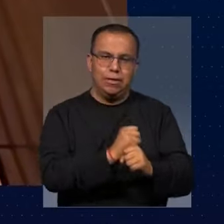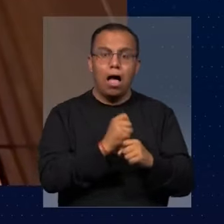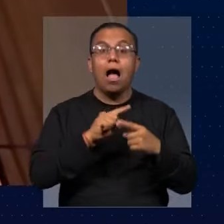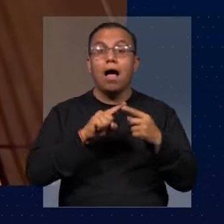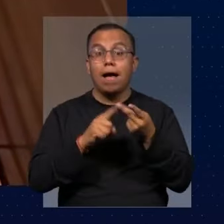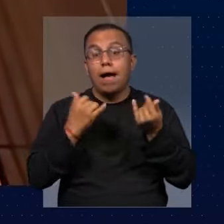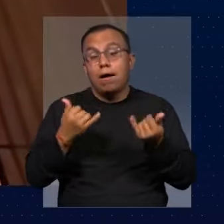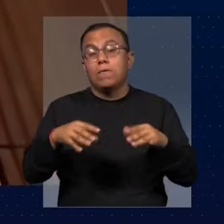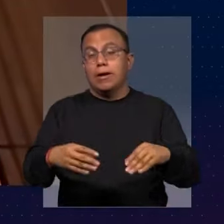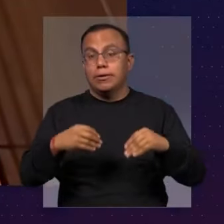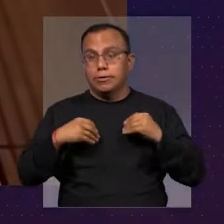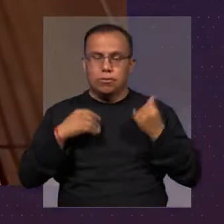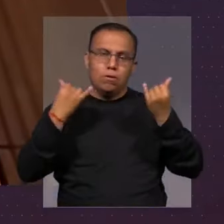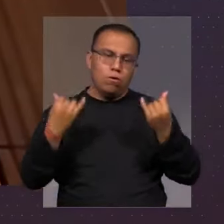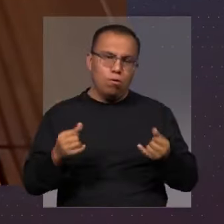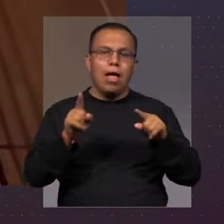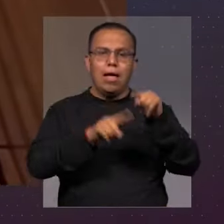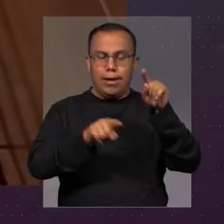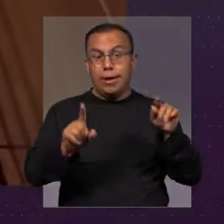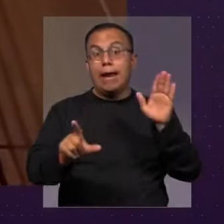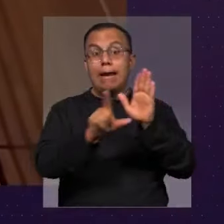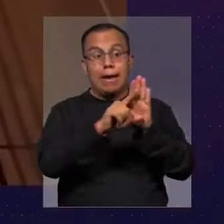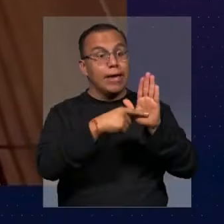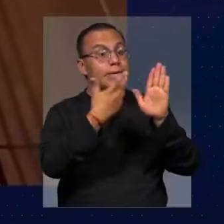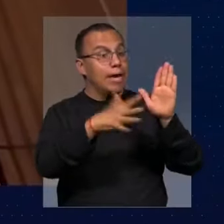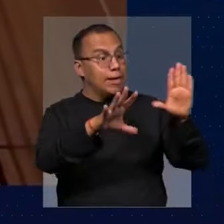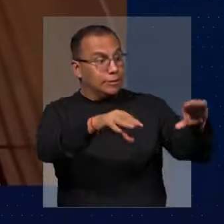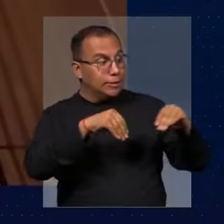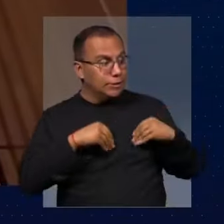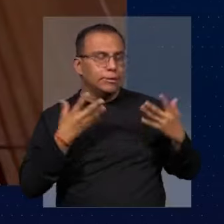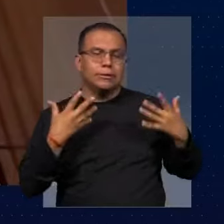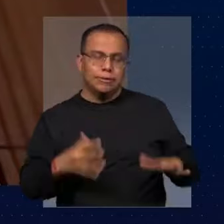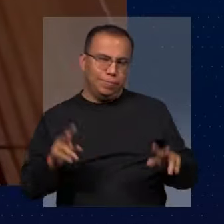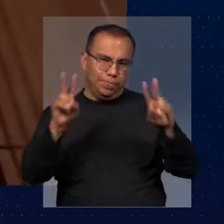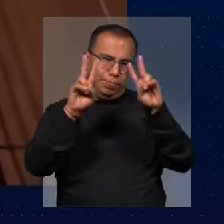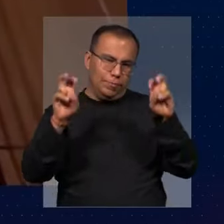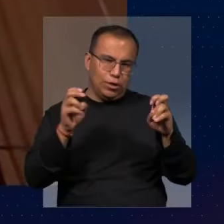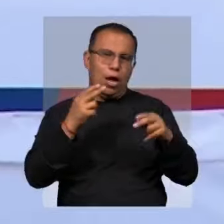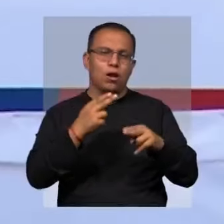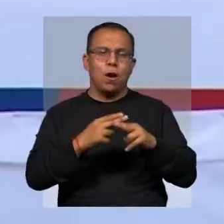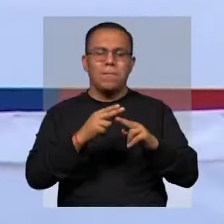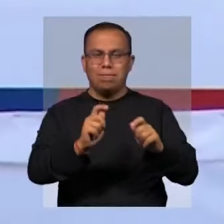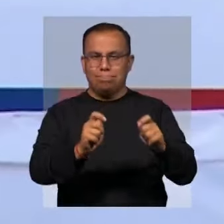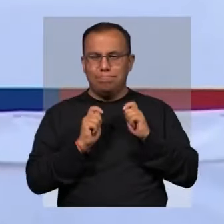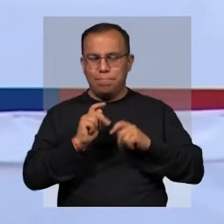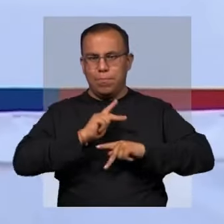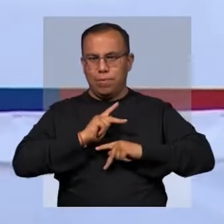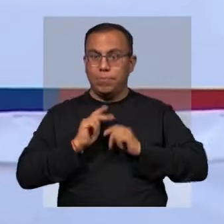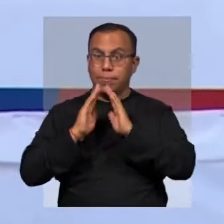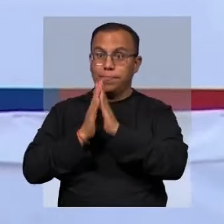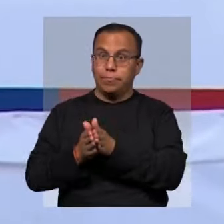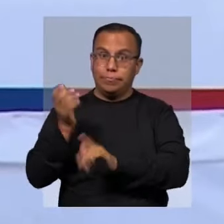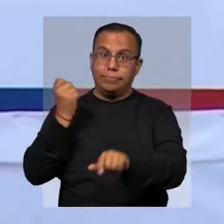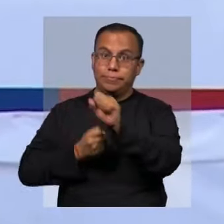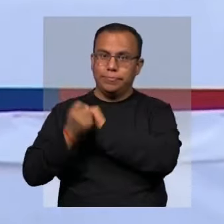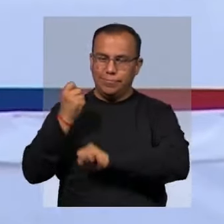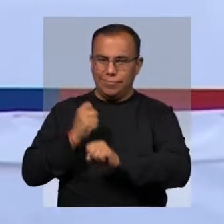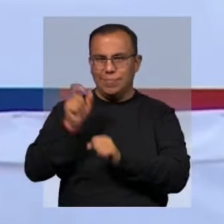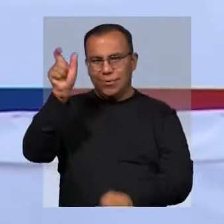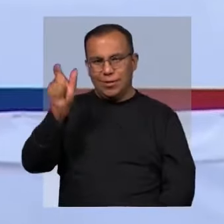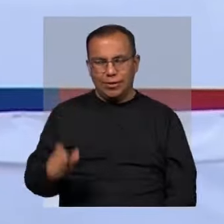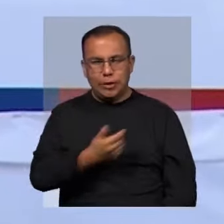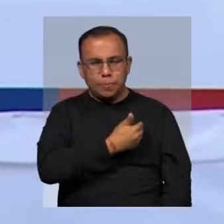que se va a permitir el consumo de lo que legalmente ya está permitido, que es la denominada dosis personal. En diciembre del año pasado, el gobierno del